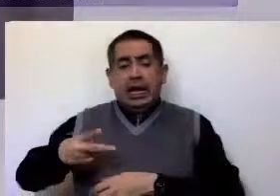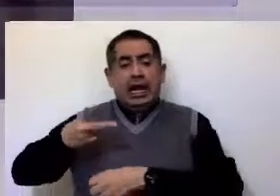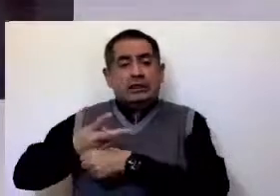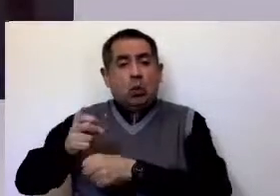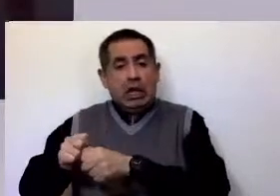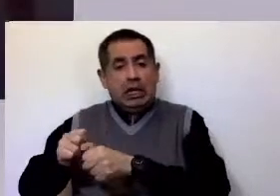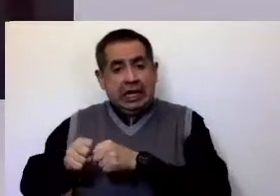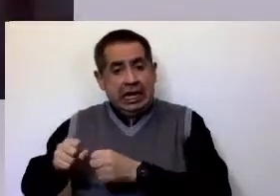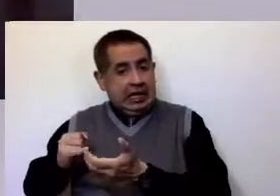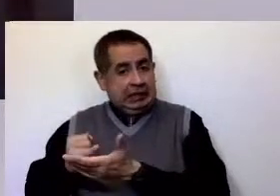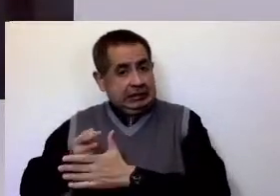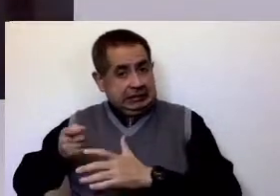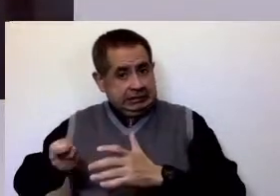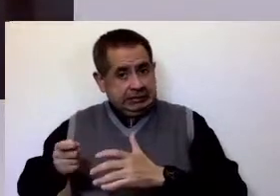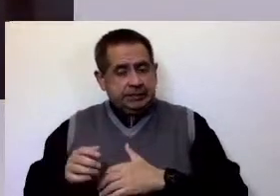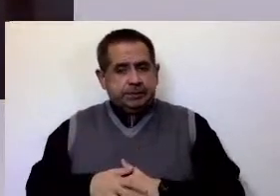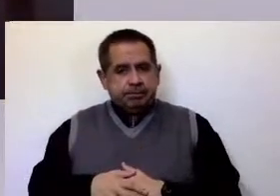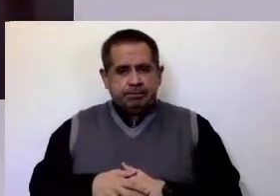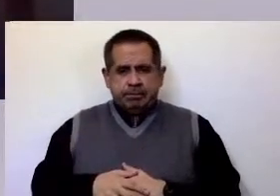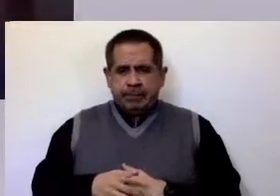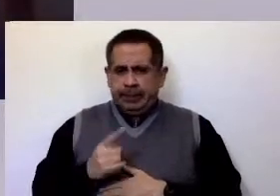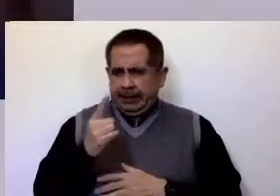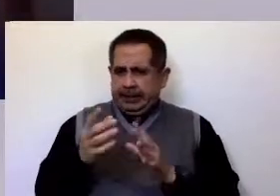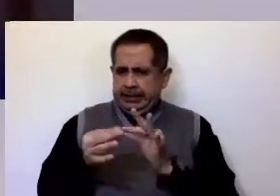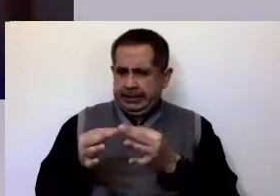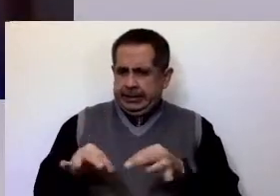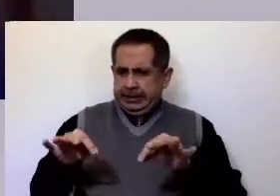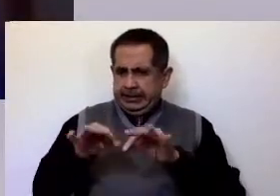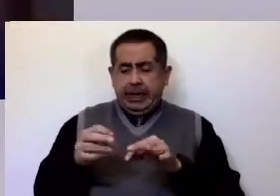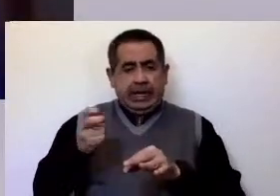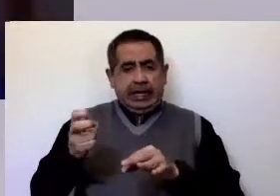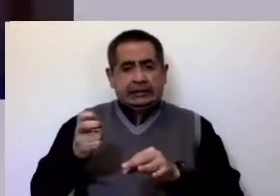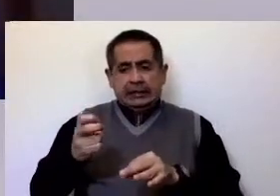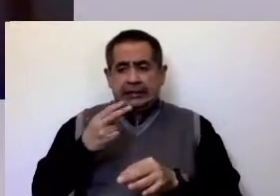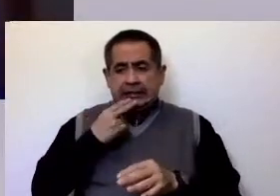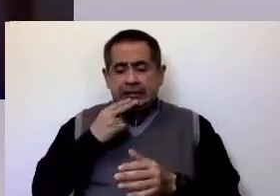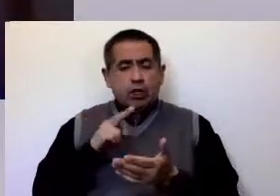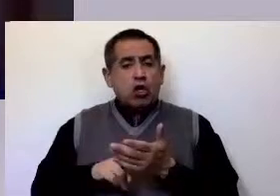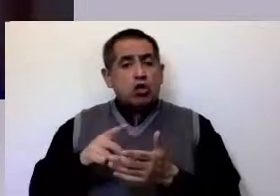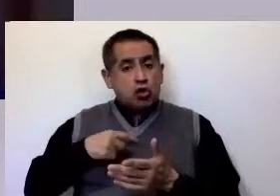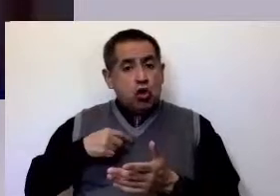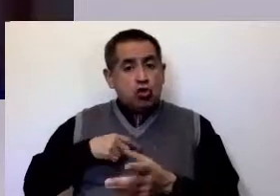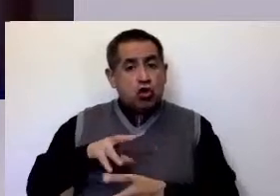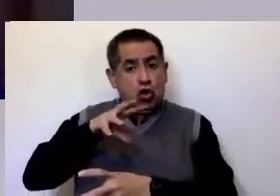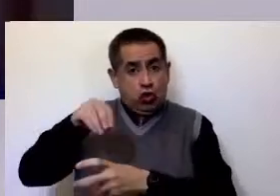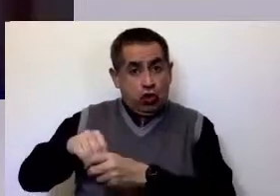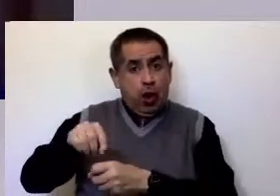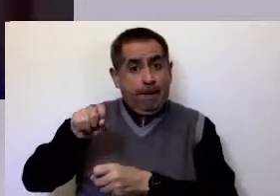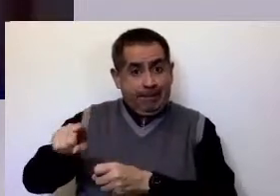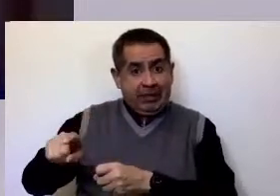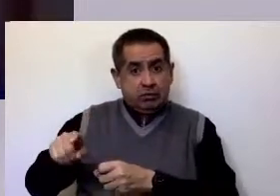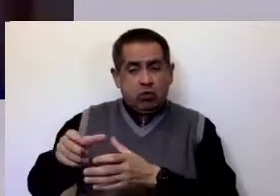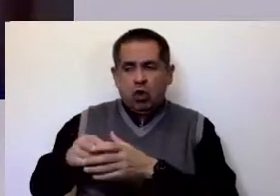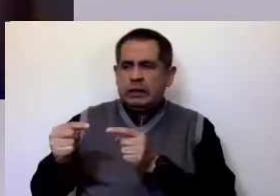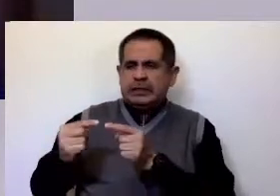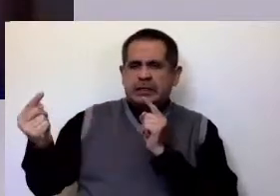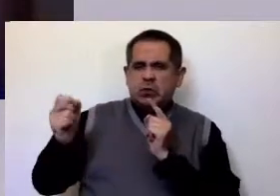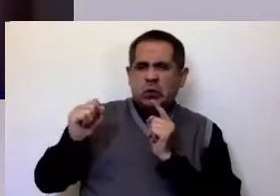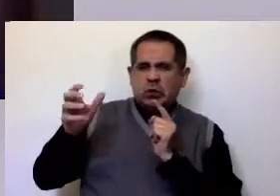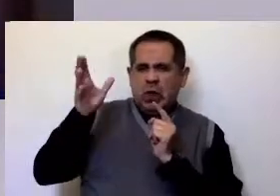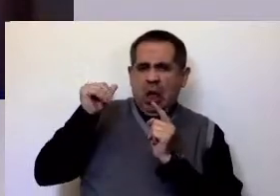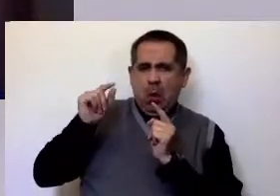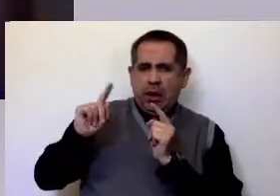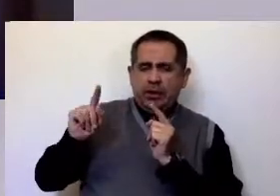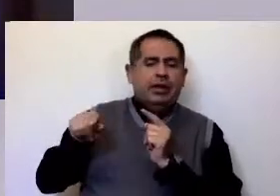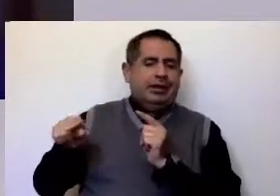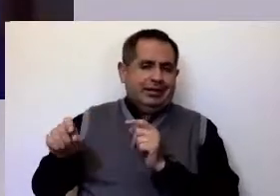no mito aquí subrayar que en este precedente yo forme parte de la minoría disidente en la sala